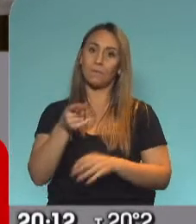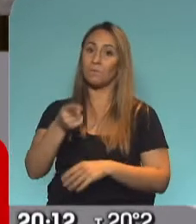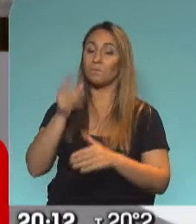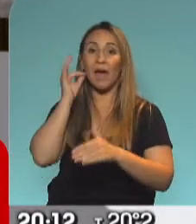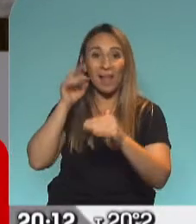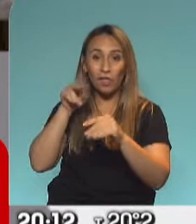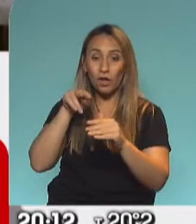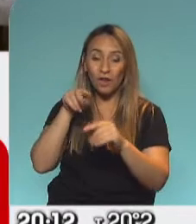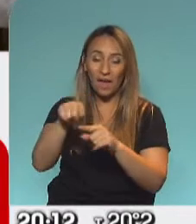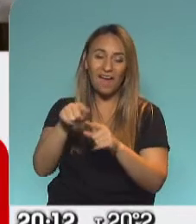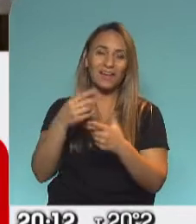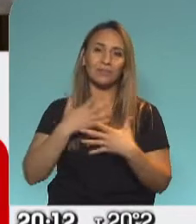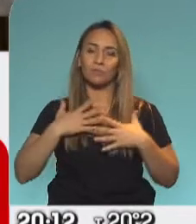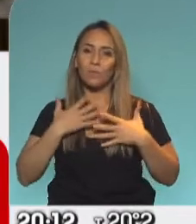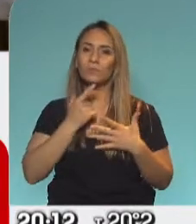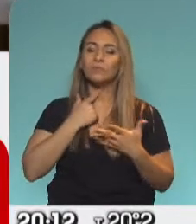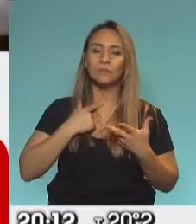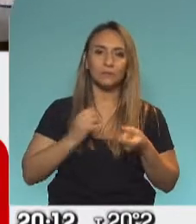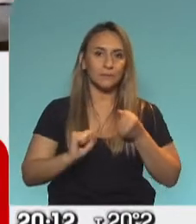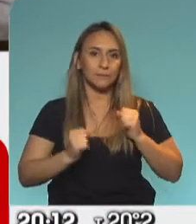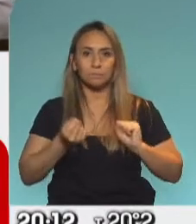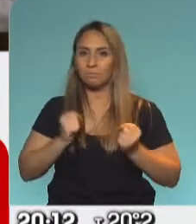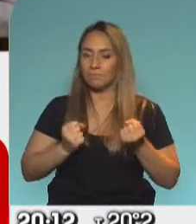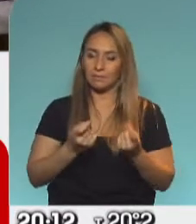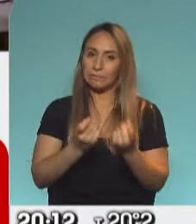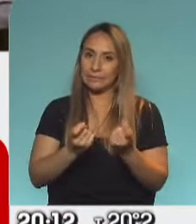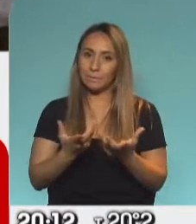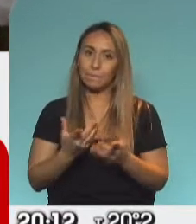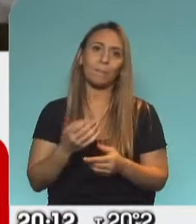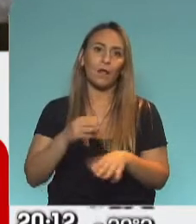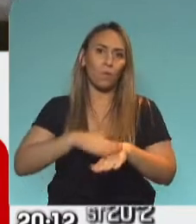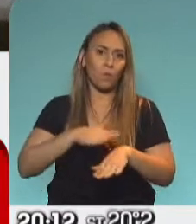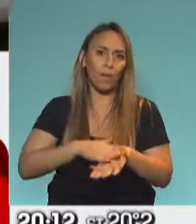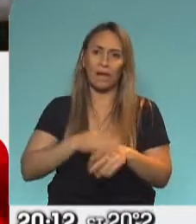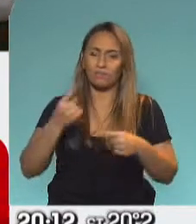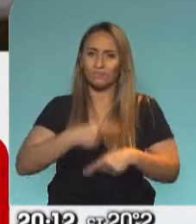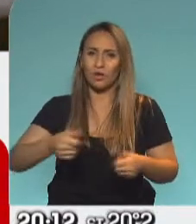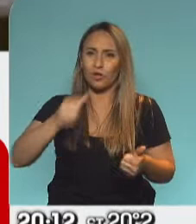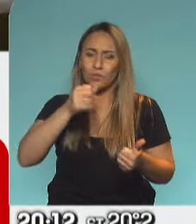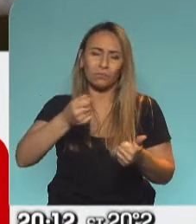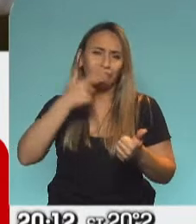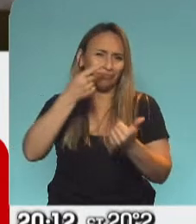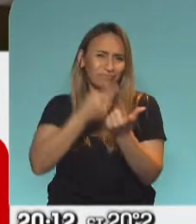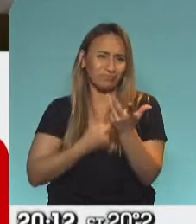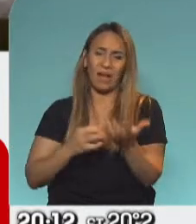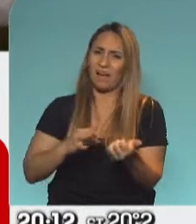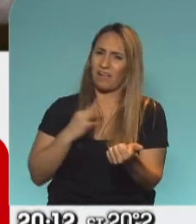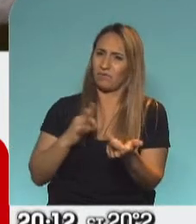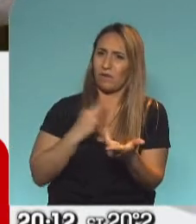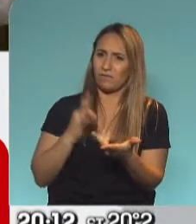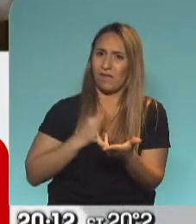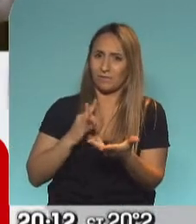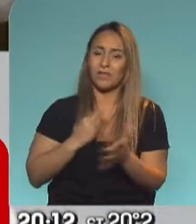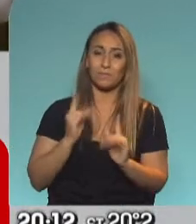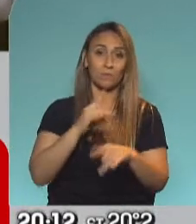lo que consumió a lo largo de años y años, lo dijo Luque hace unos días. Bueno, eso está